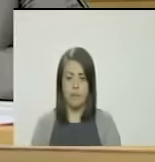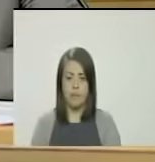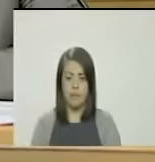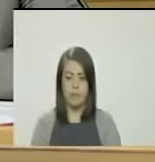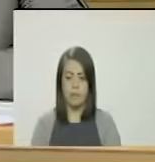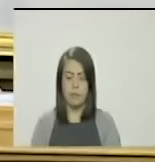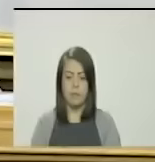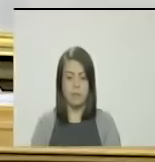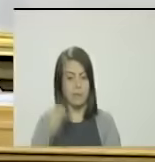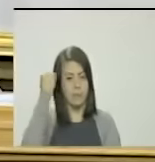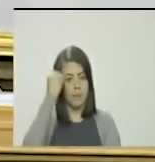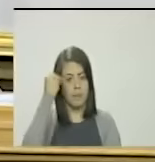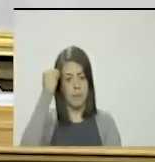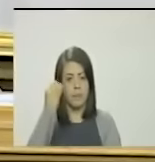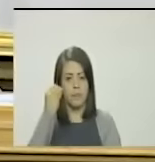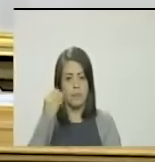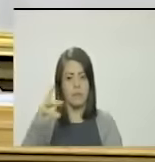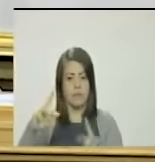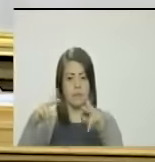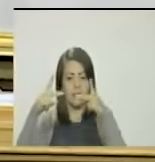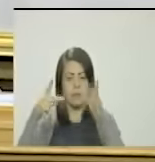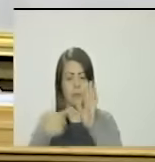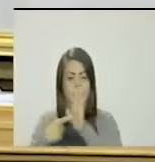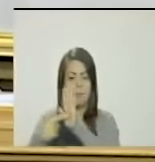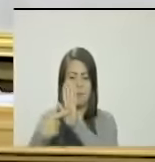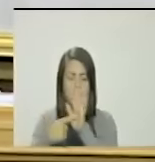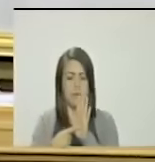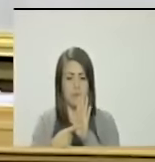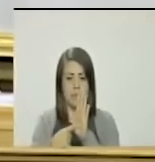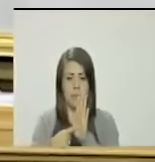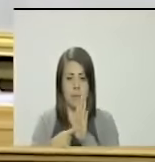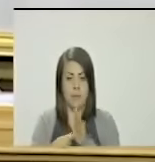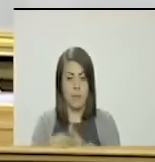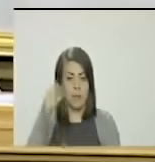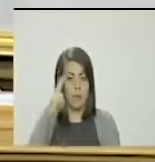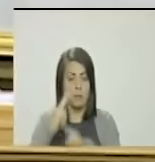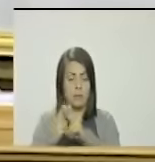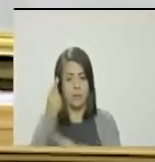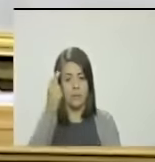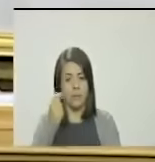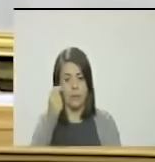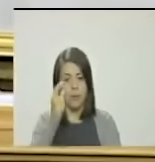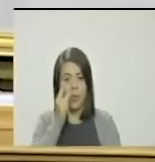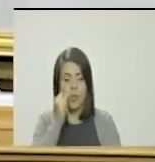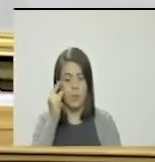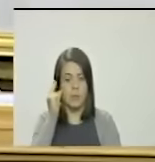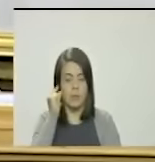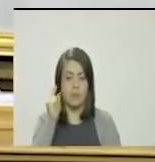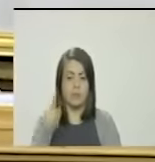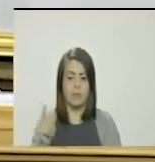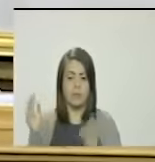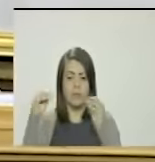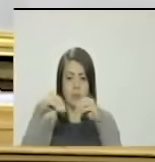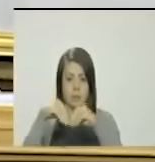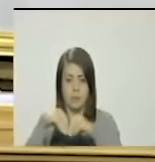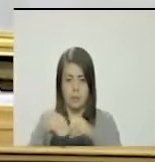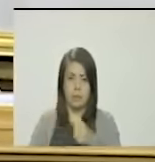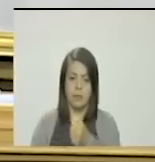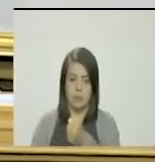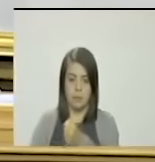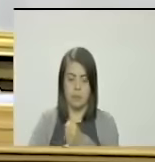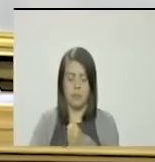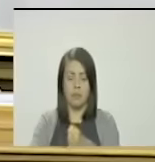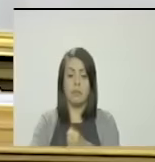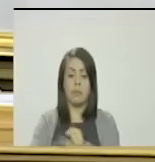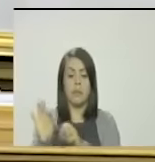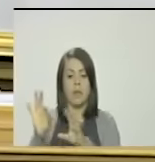En consideración, en el orden inverso en el que fueron presentadas, las honorables diputadas y los honorables diputados que estén a favor